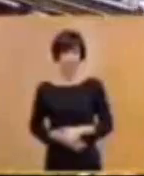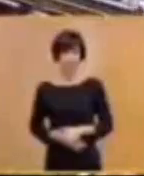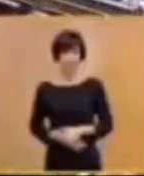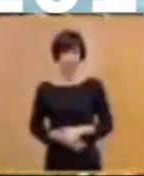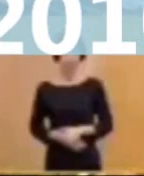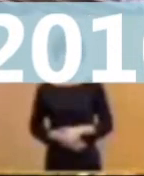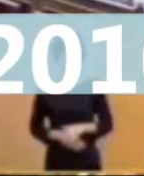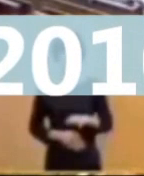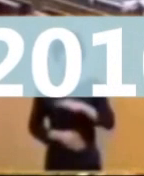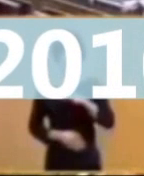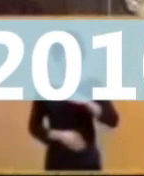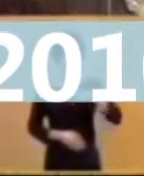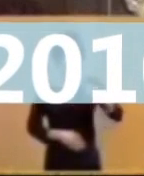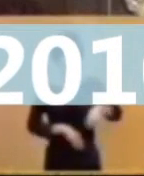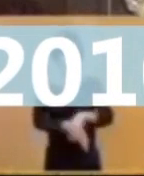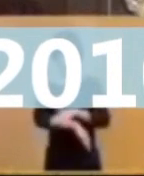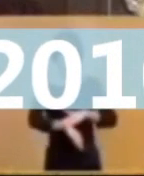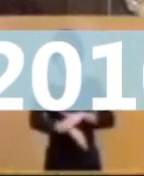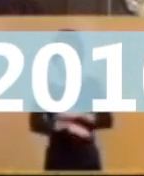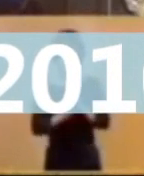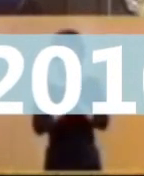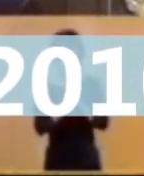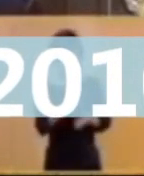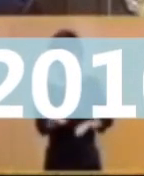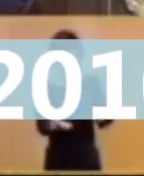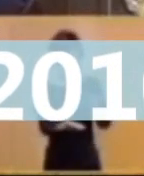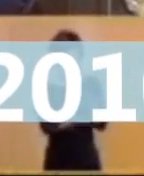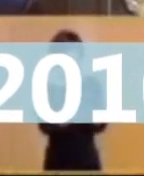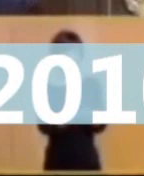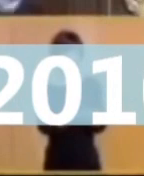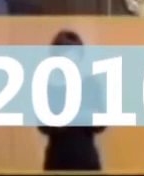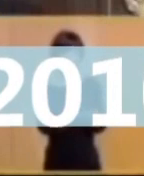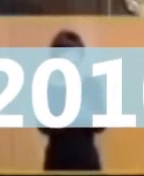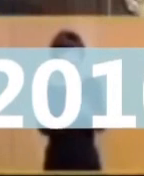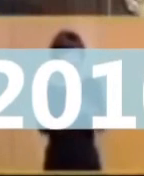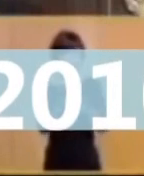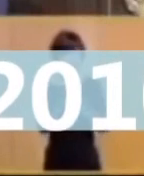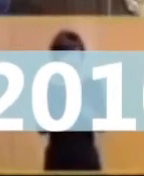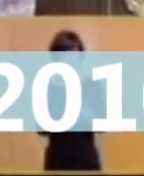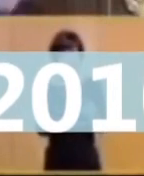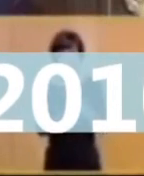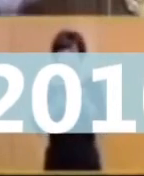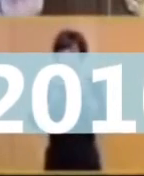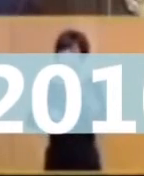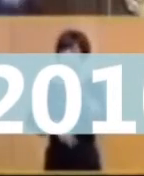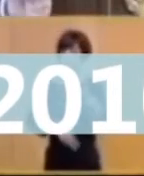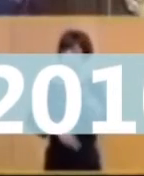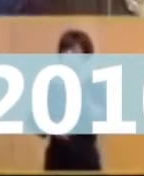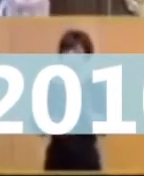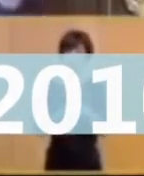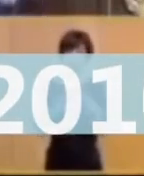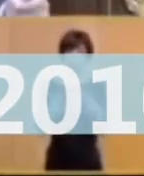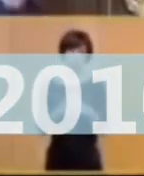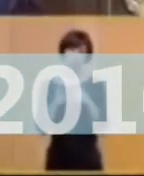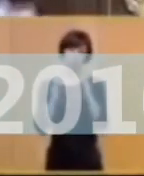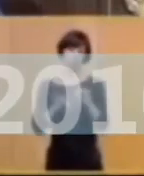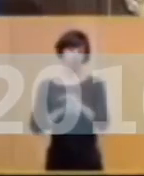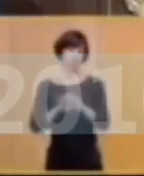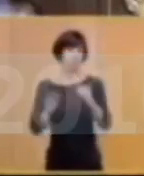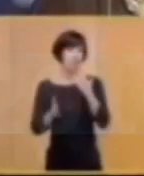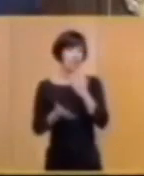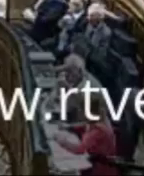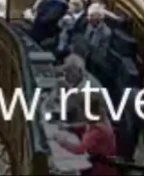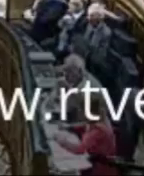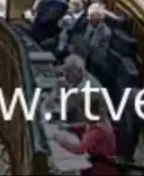presidente del gobierno Mire le pido que nunca más me vuelva a hablar en esta cámara de derechos sociales ni hacer ninguna alusión al partido popular sobre de